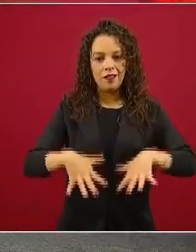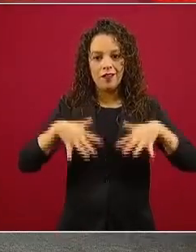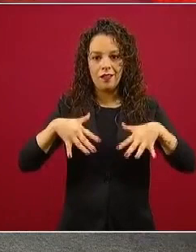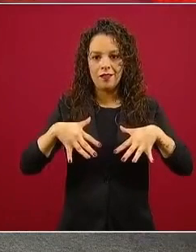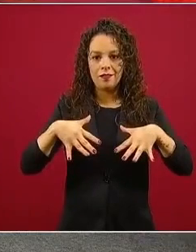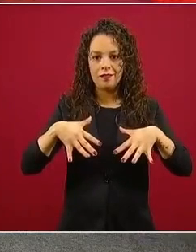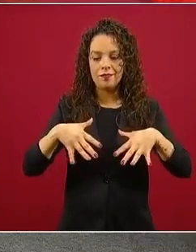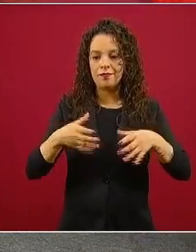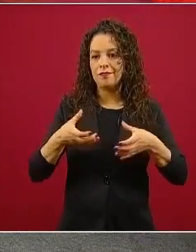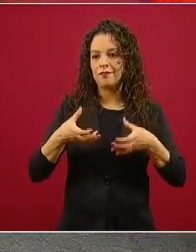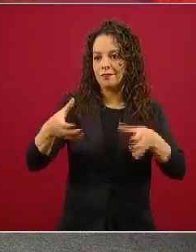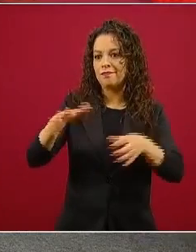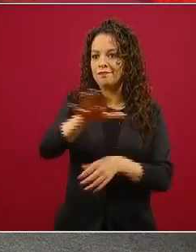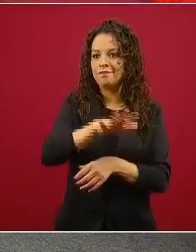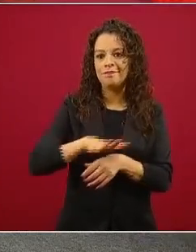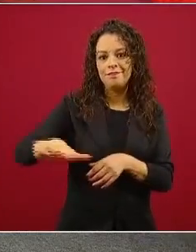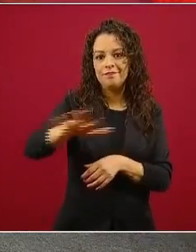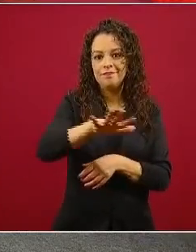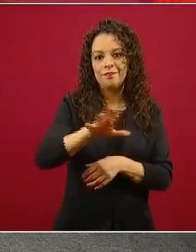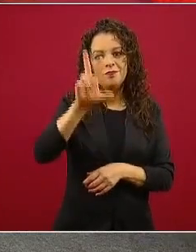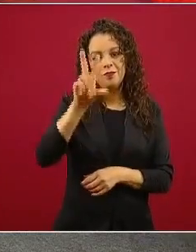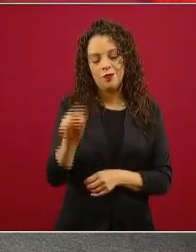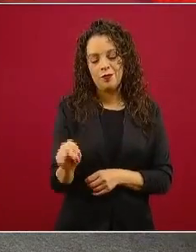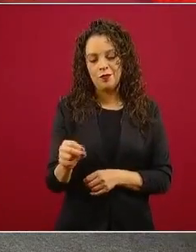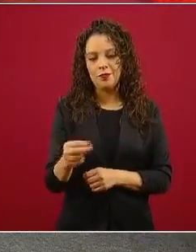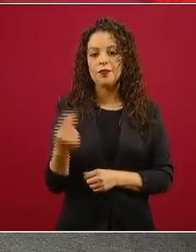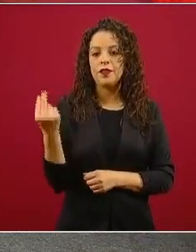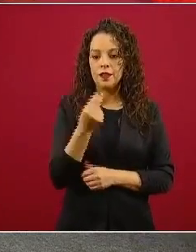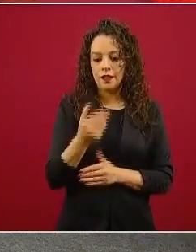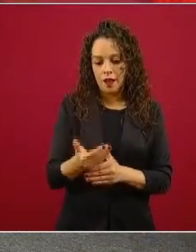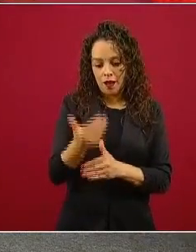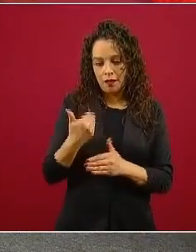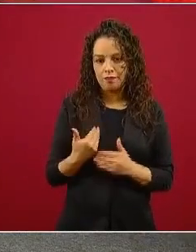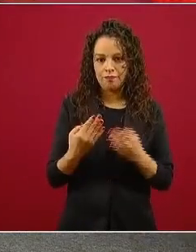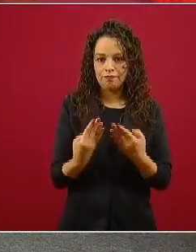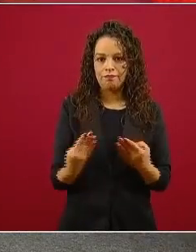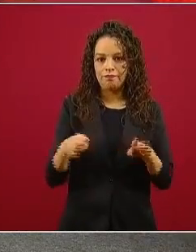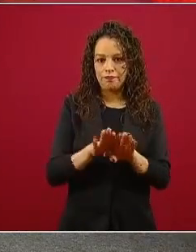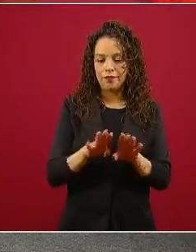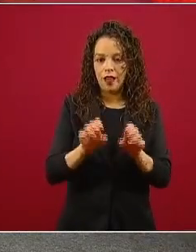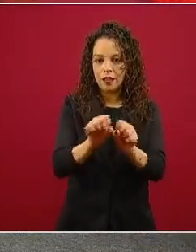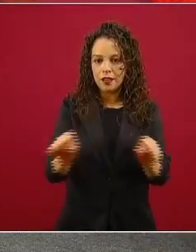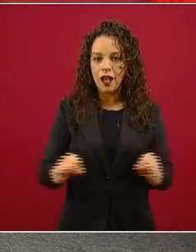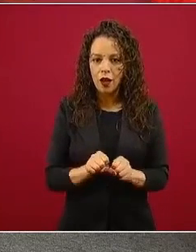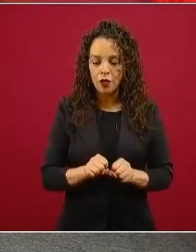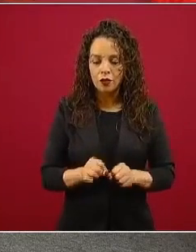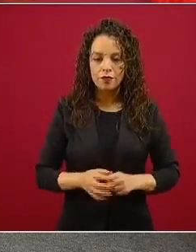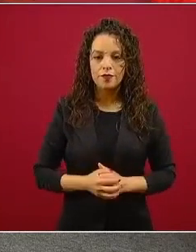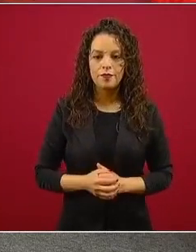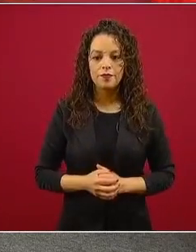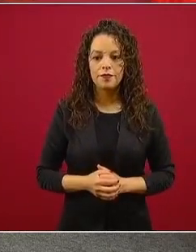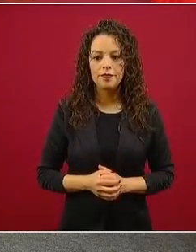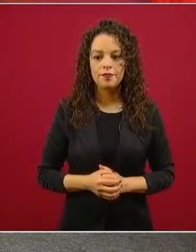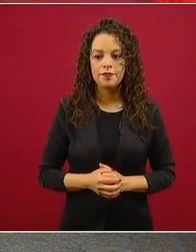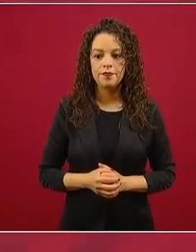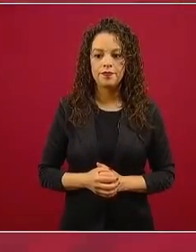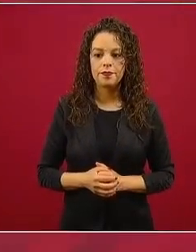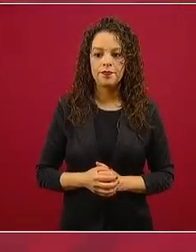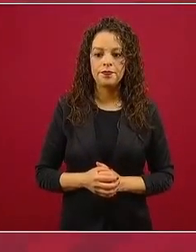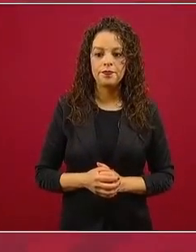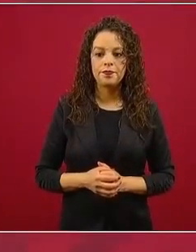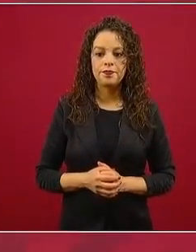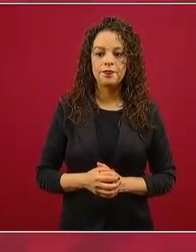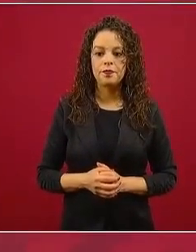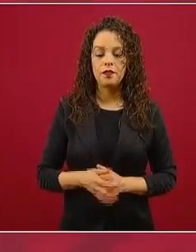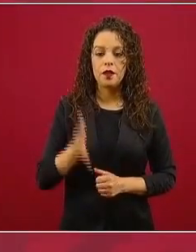el recinto en el que se aprobó